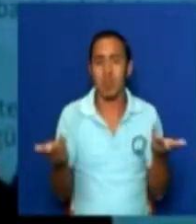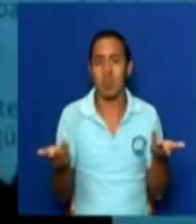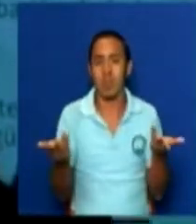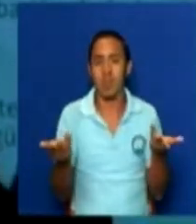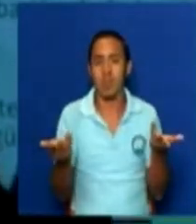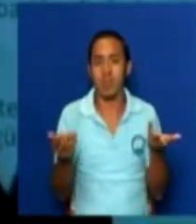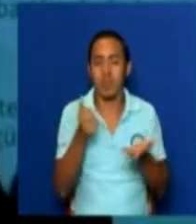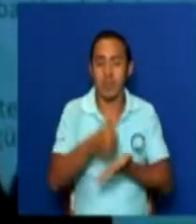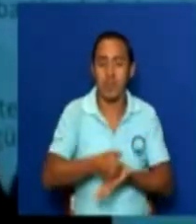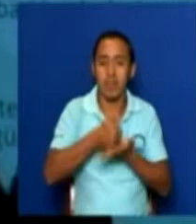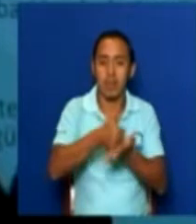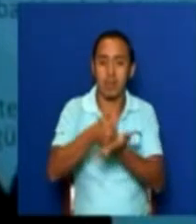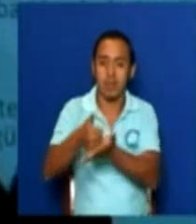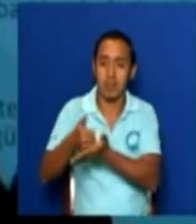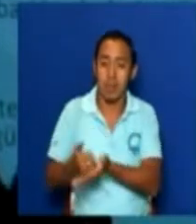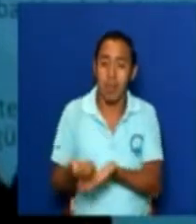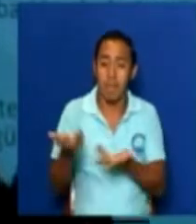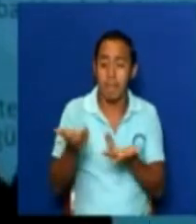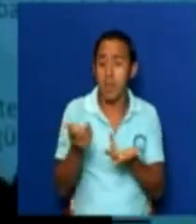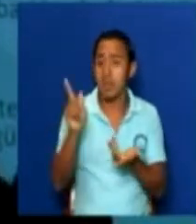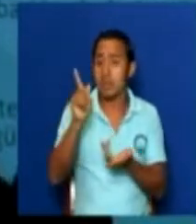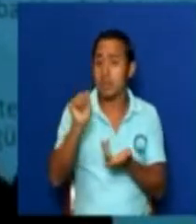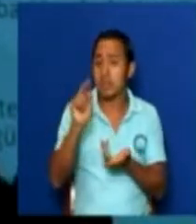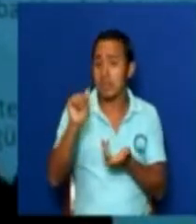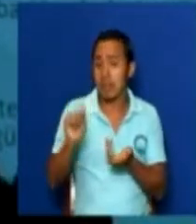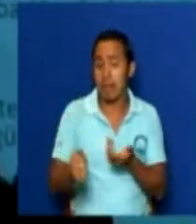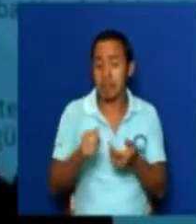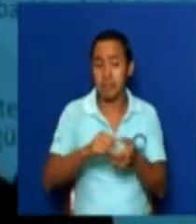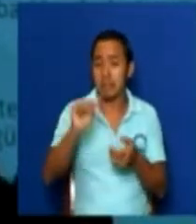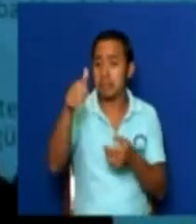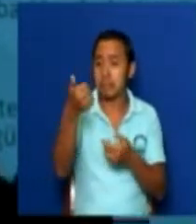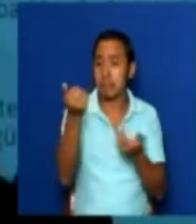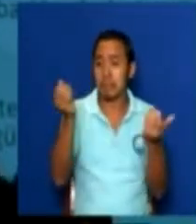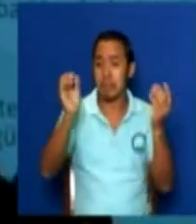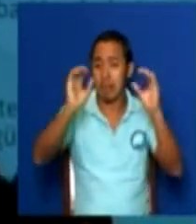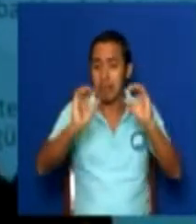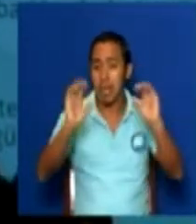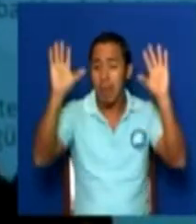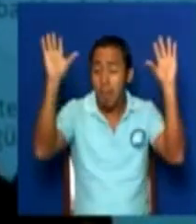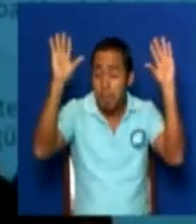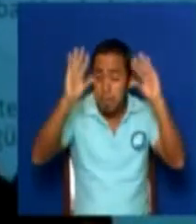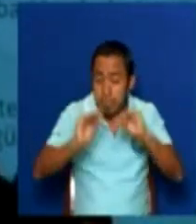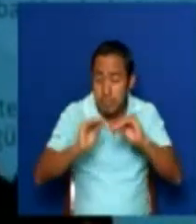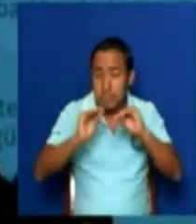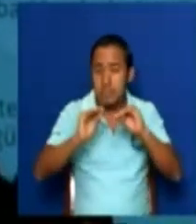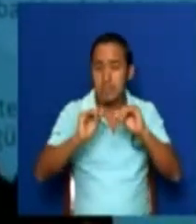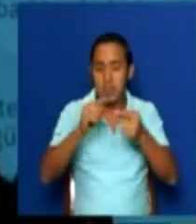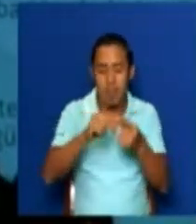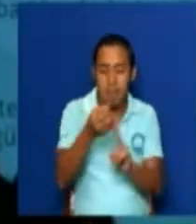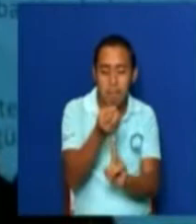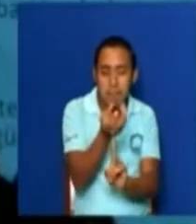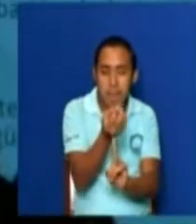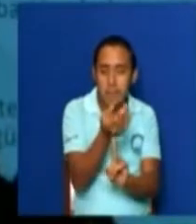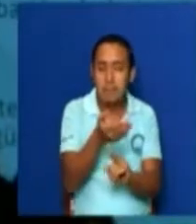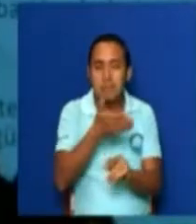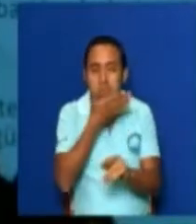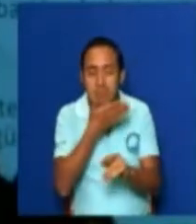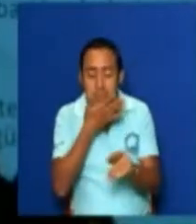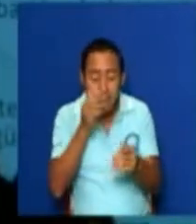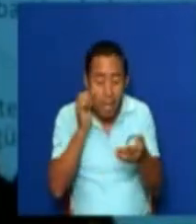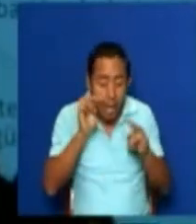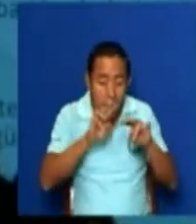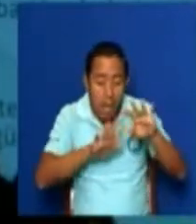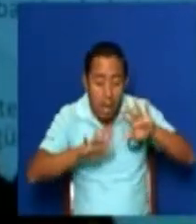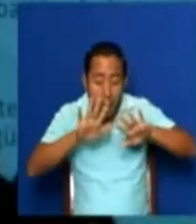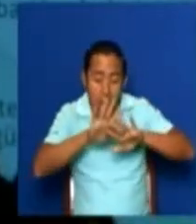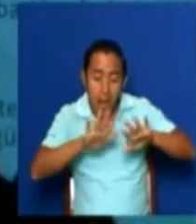a ayudarle a las tareas de sus hijos, porque ya a las 6 de la tarde no hay luz y estudiar con un candil es más complicado. Pero si